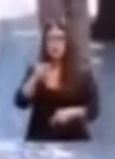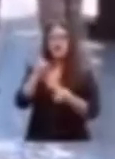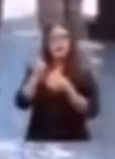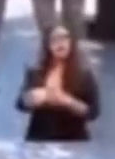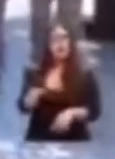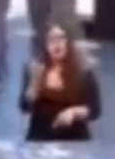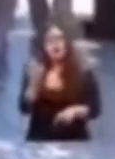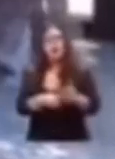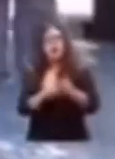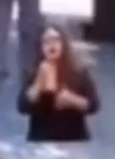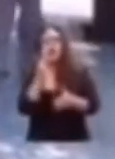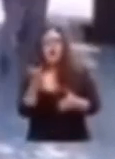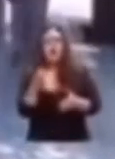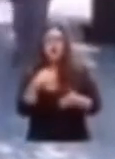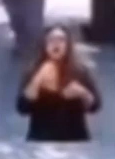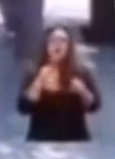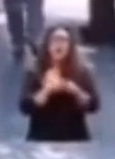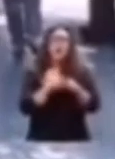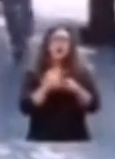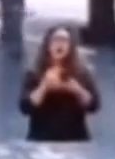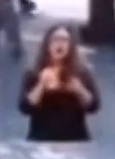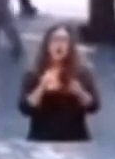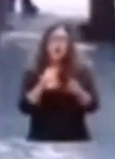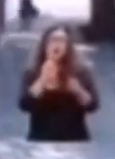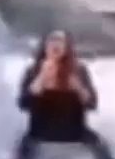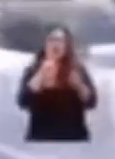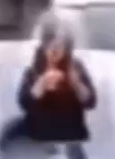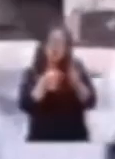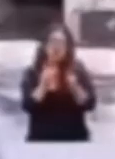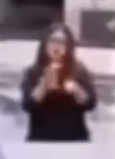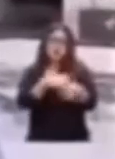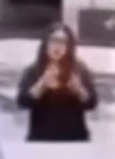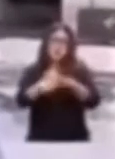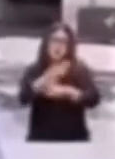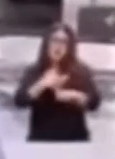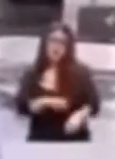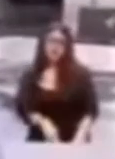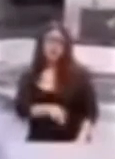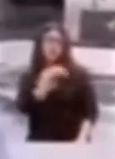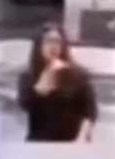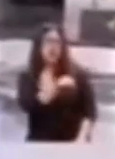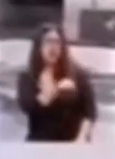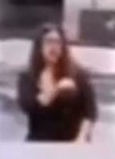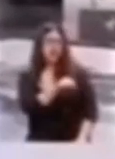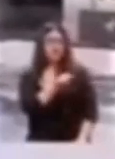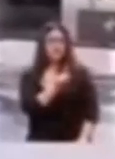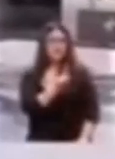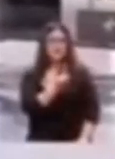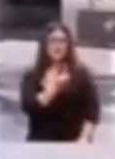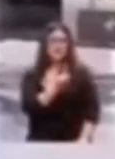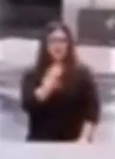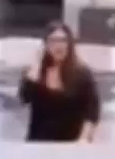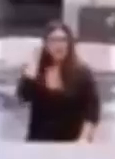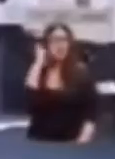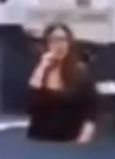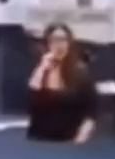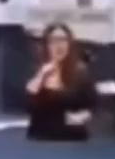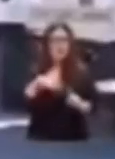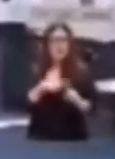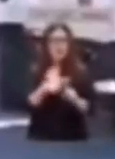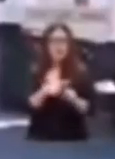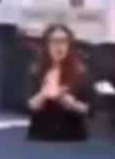carnet o esto entonces y puede guardar base movilidad y eso mejor que tiene mucho mucho pulso pues no no no no creo que sea tan bueno